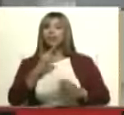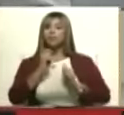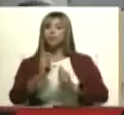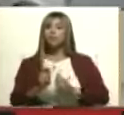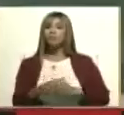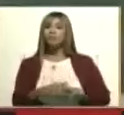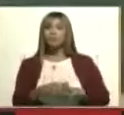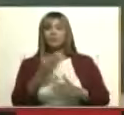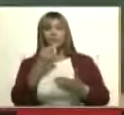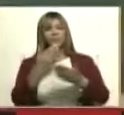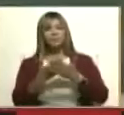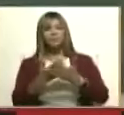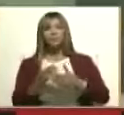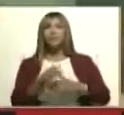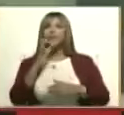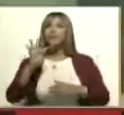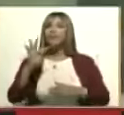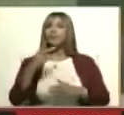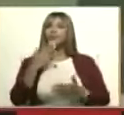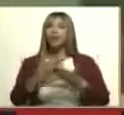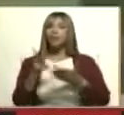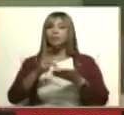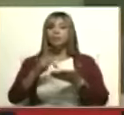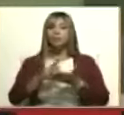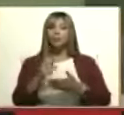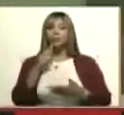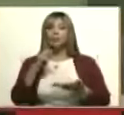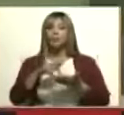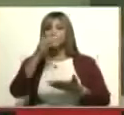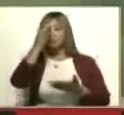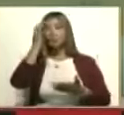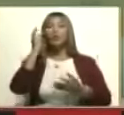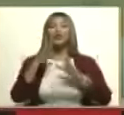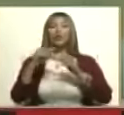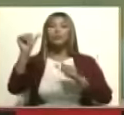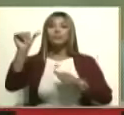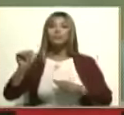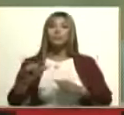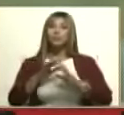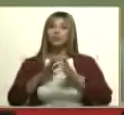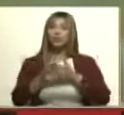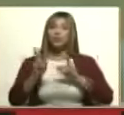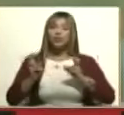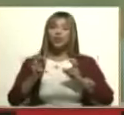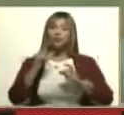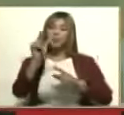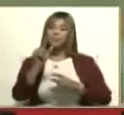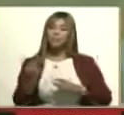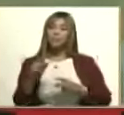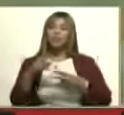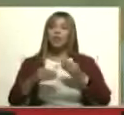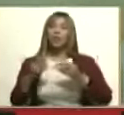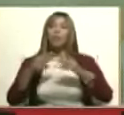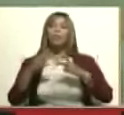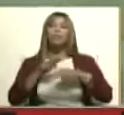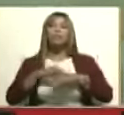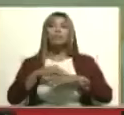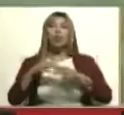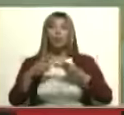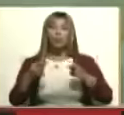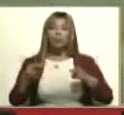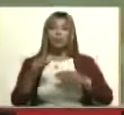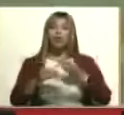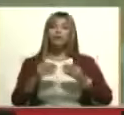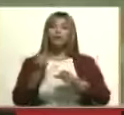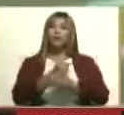Exacto. Sí. Muchísimas gracias, fiscal, y gracias también por la participación que tuvo y todo lo que nos habló en función al tema del Esequibo y cómo el Ministerio Público está